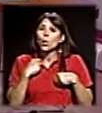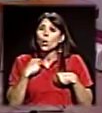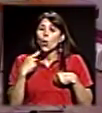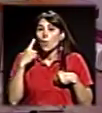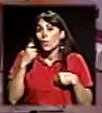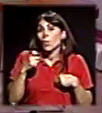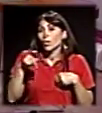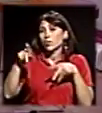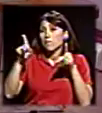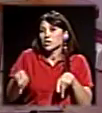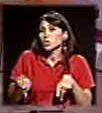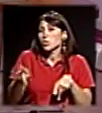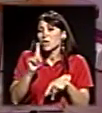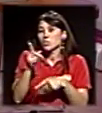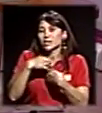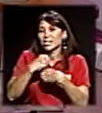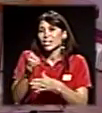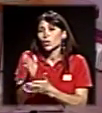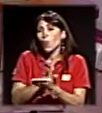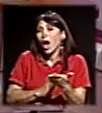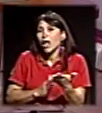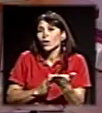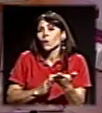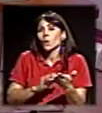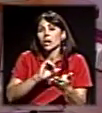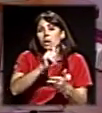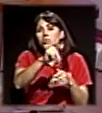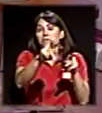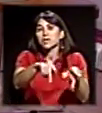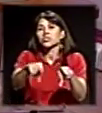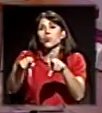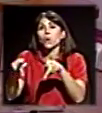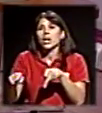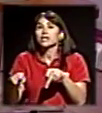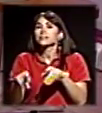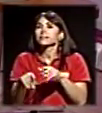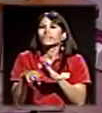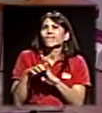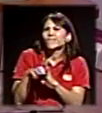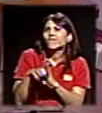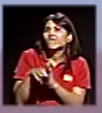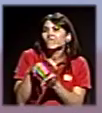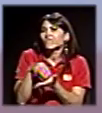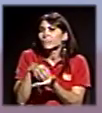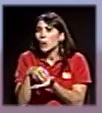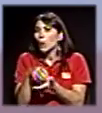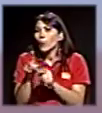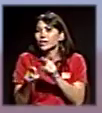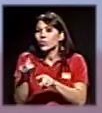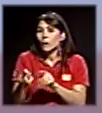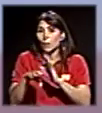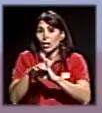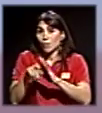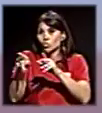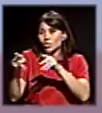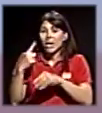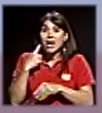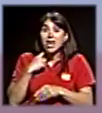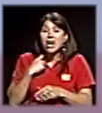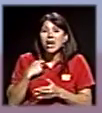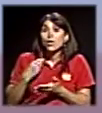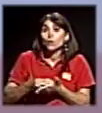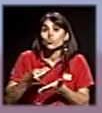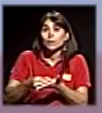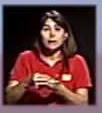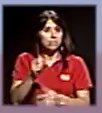sociedad cuestione si digamos que tu adicción es el consumismo por poner un ejemplo Exacto exactamente sí o